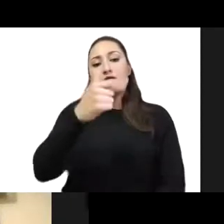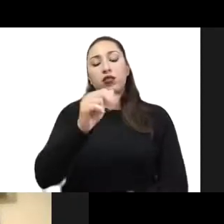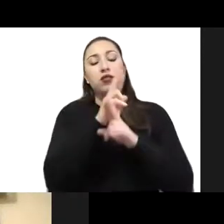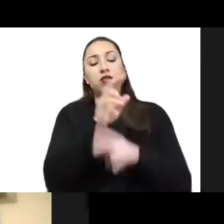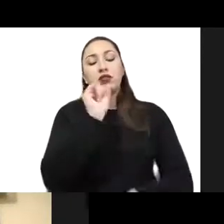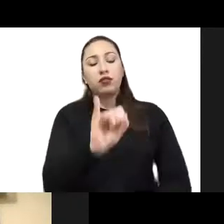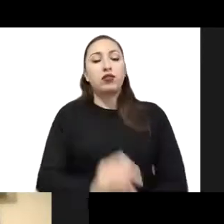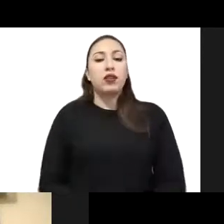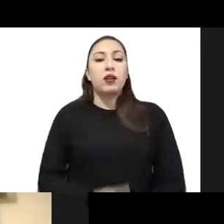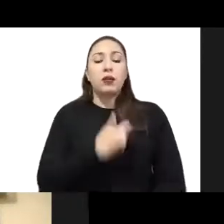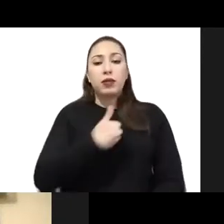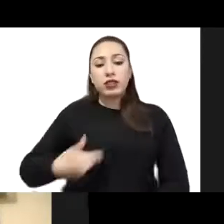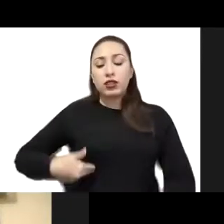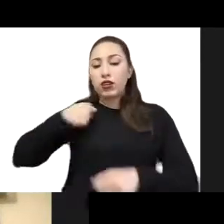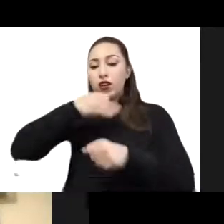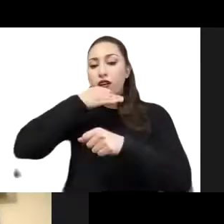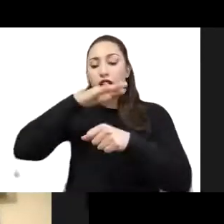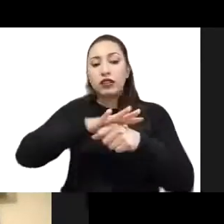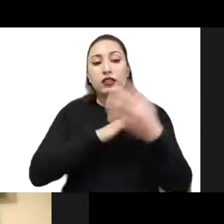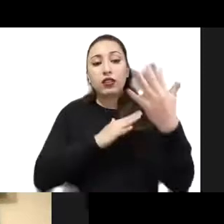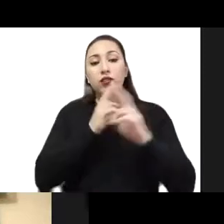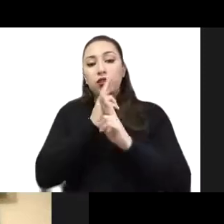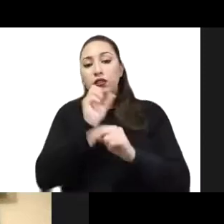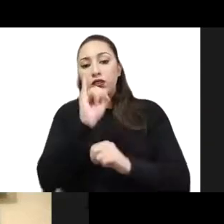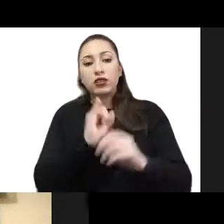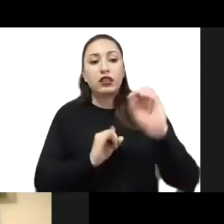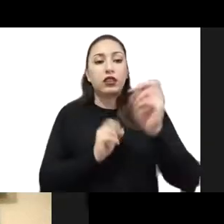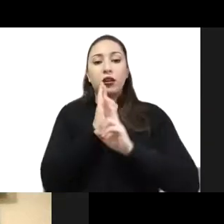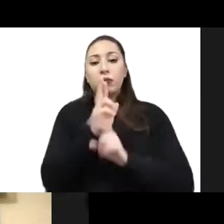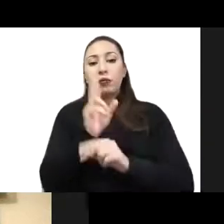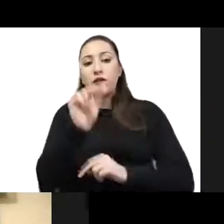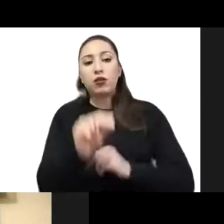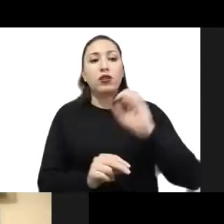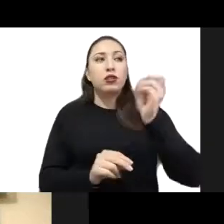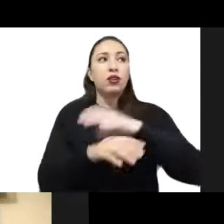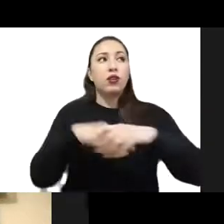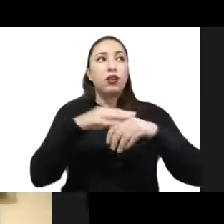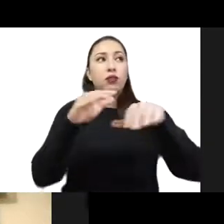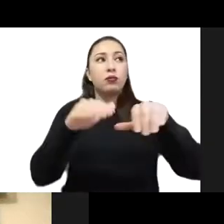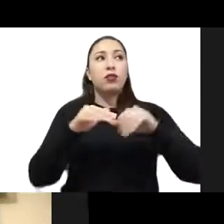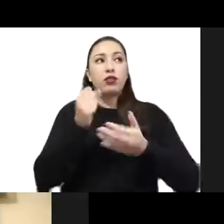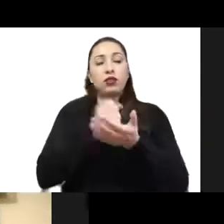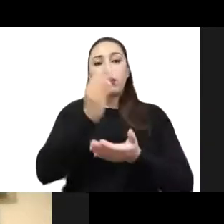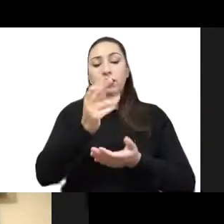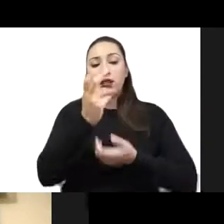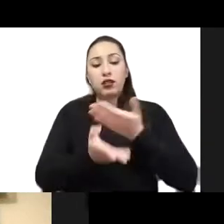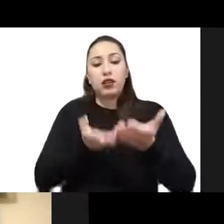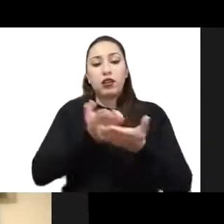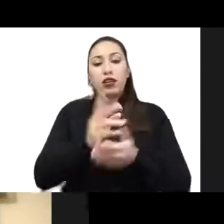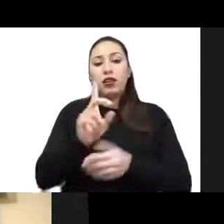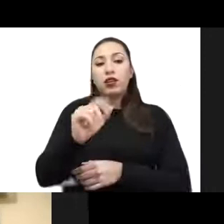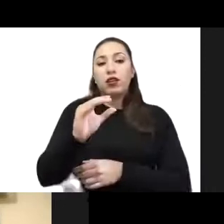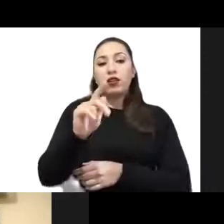Diputada presidenta, le informo que hay 5 votos a favor, 0 votos en contra, 0 abstenciones. En virtud de lo anterior, queda aprobado el dictamen de